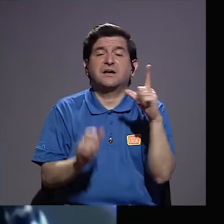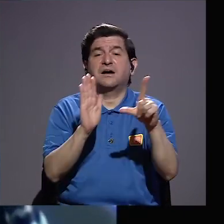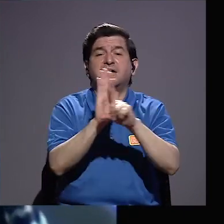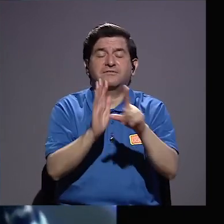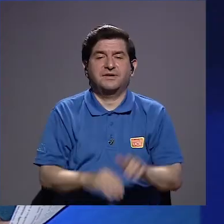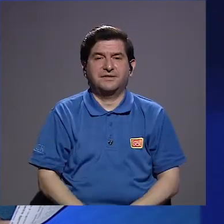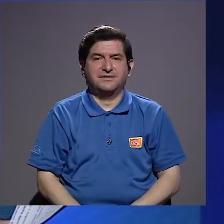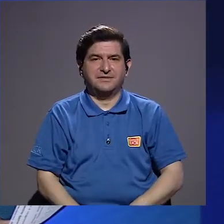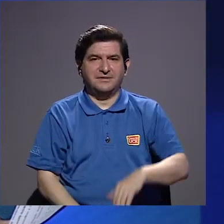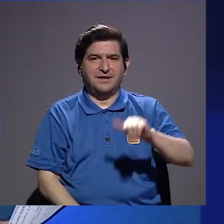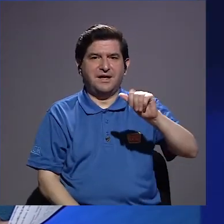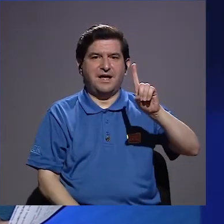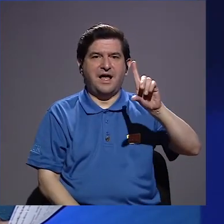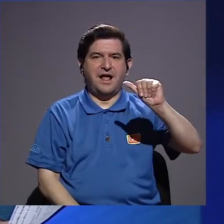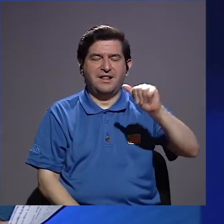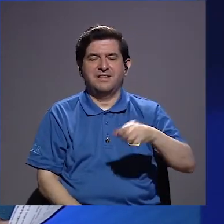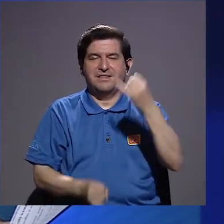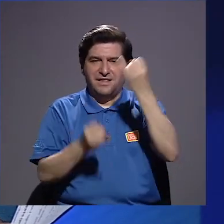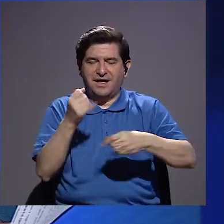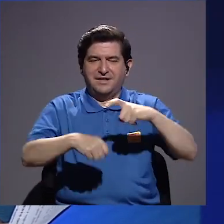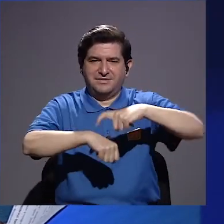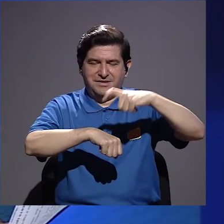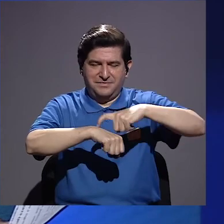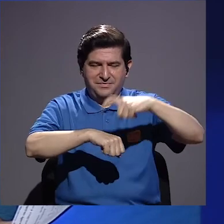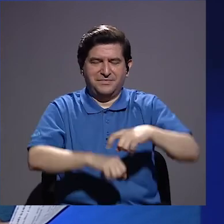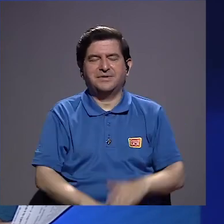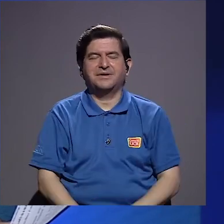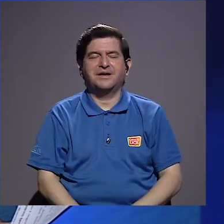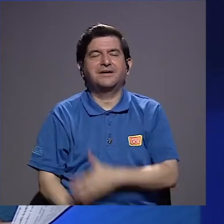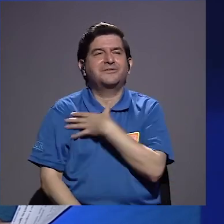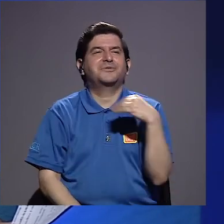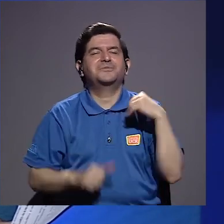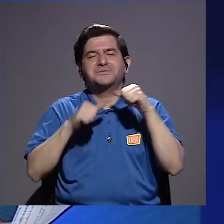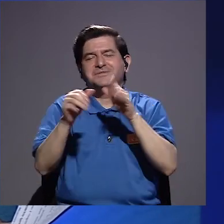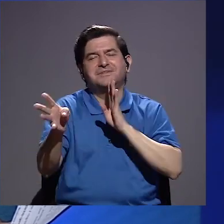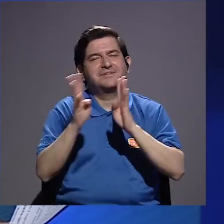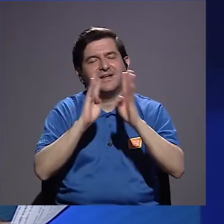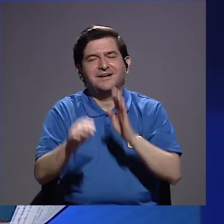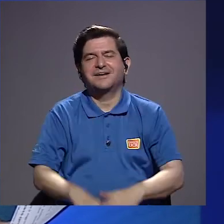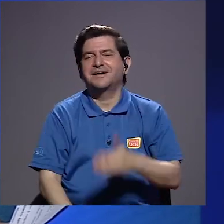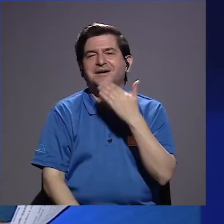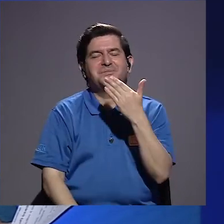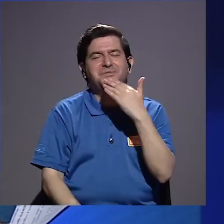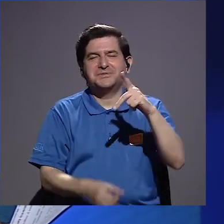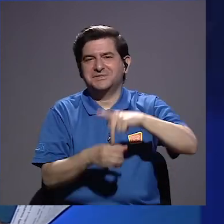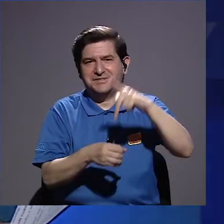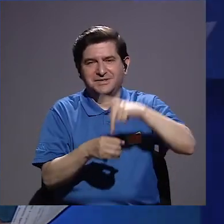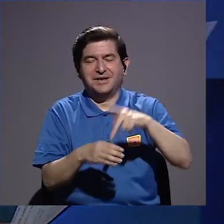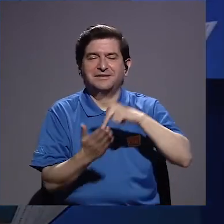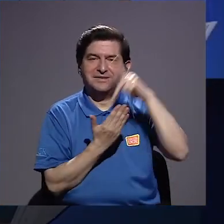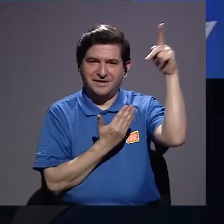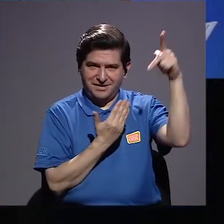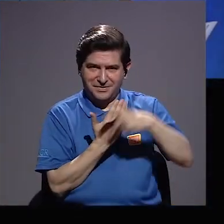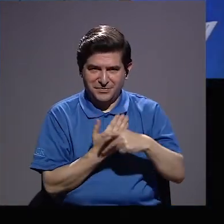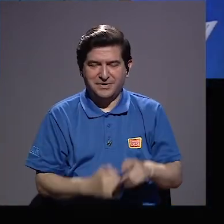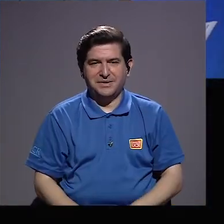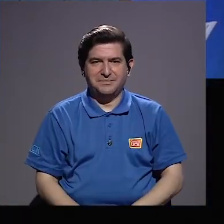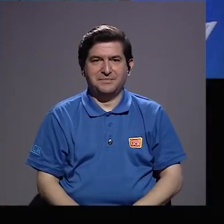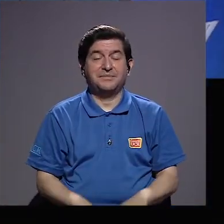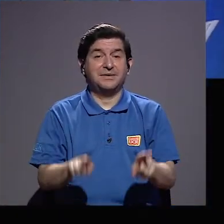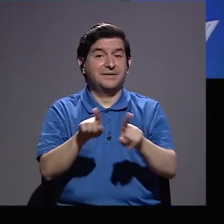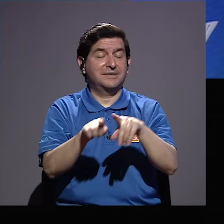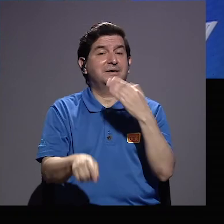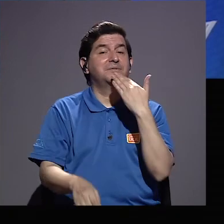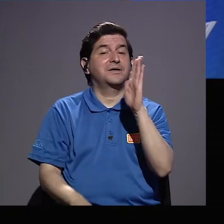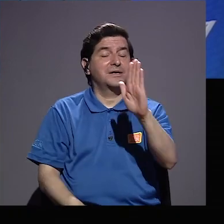tienen. Doña Alda, se nos agotó el tiempo, nos encantaría continuar conversando con usted. Gracias por participar en este programa, pero